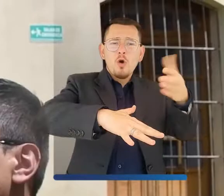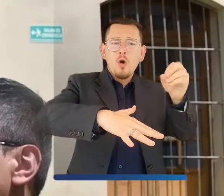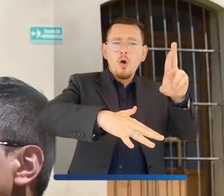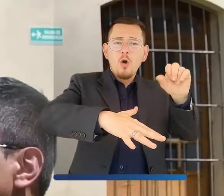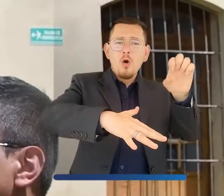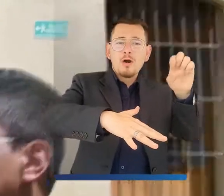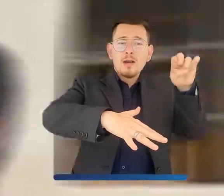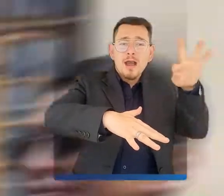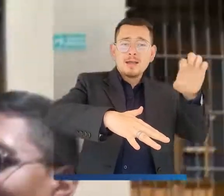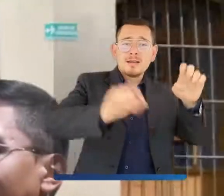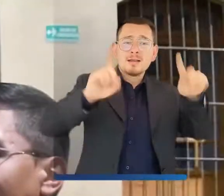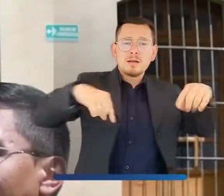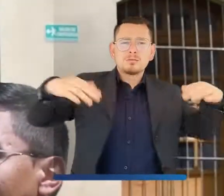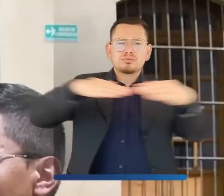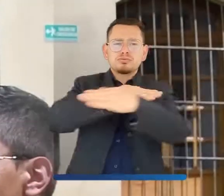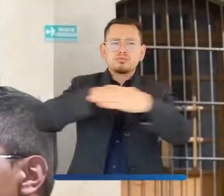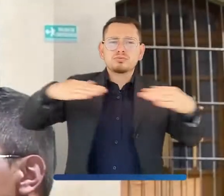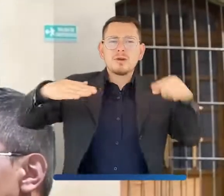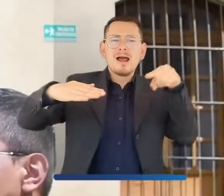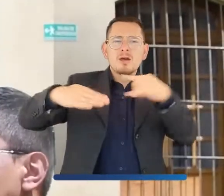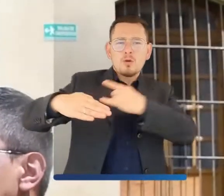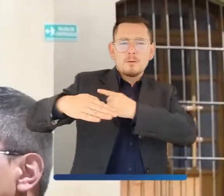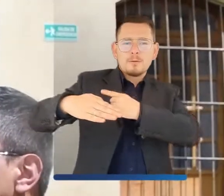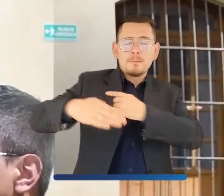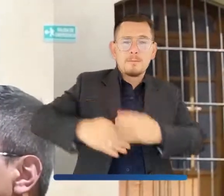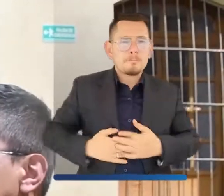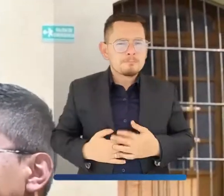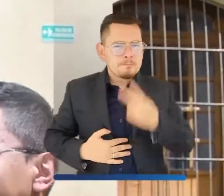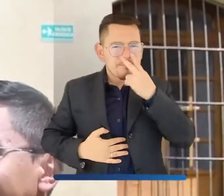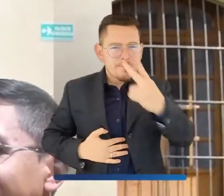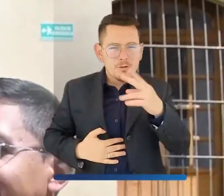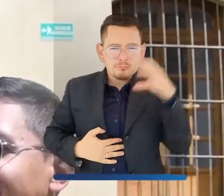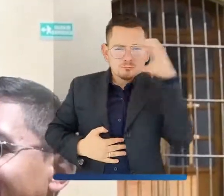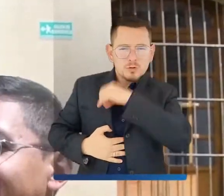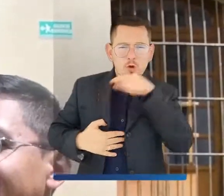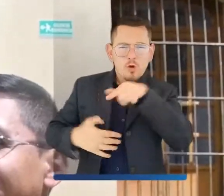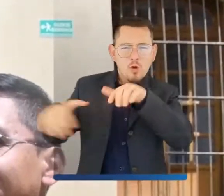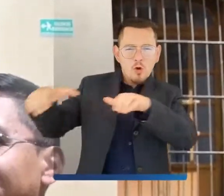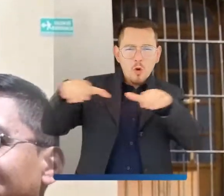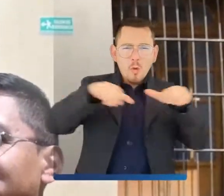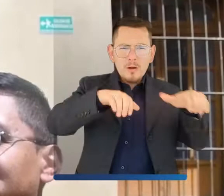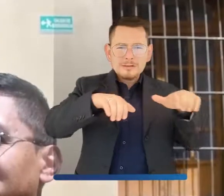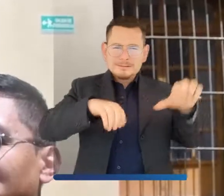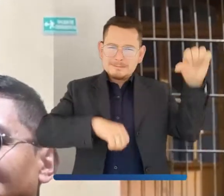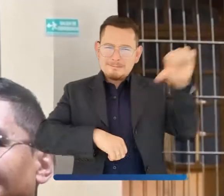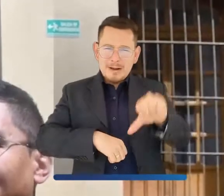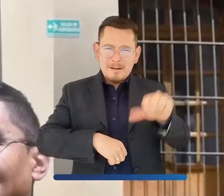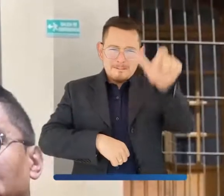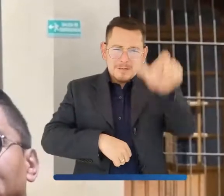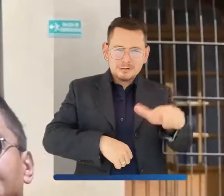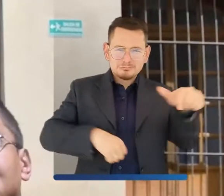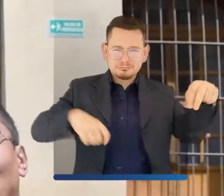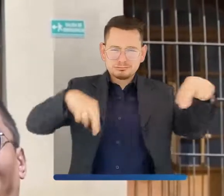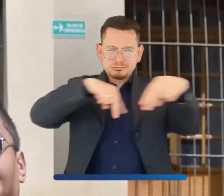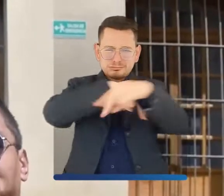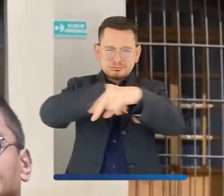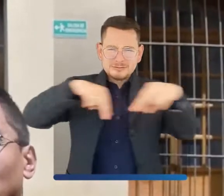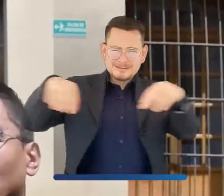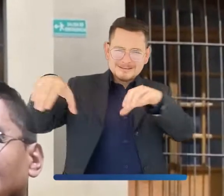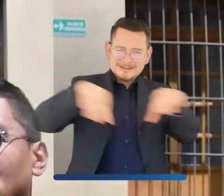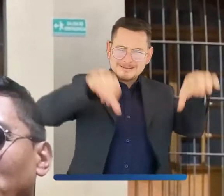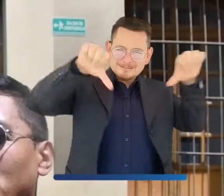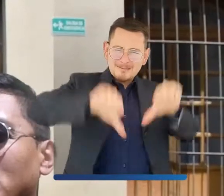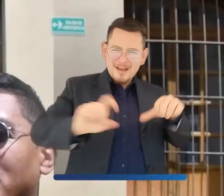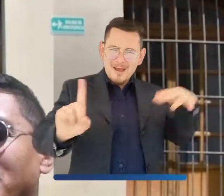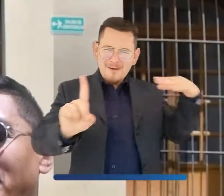cuarto año como rector. Bueno, profe, ahora sí preguntas más íntimas. ¿Qué es lo que más te gusta de este colegio? El ambiente escolar. Yo